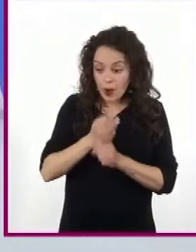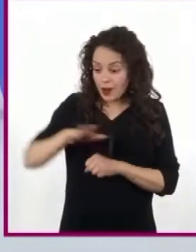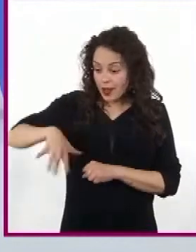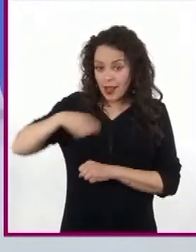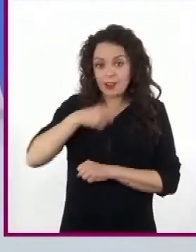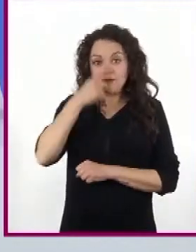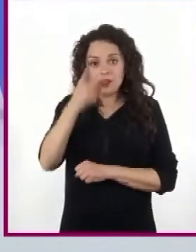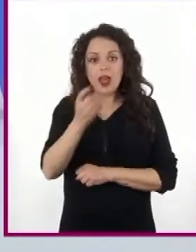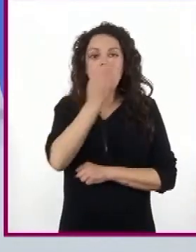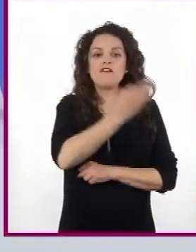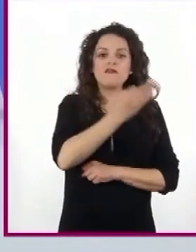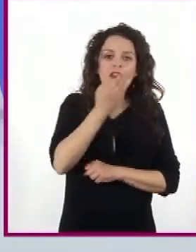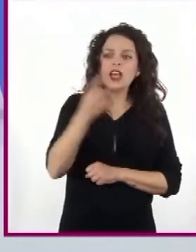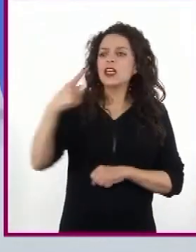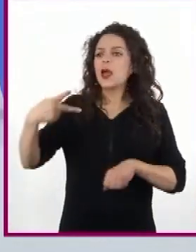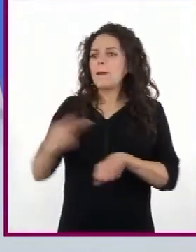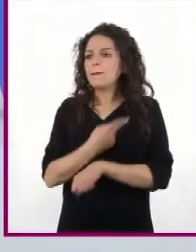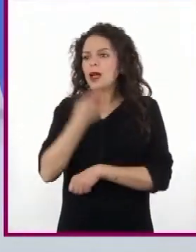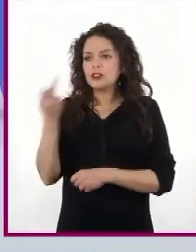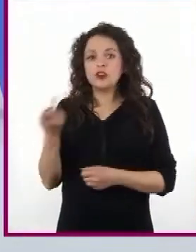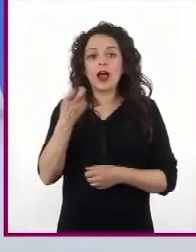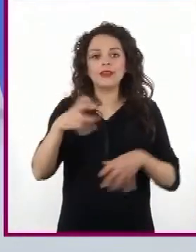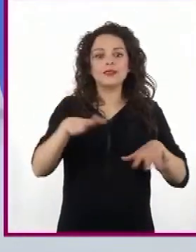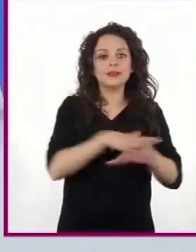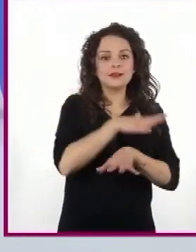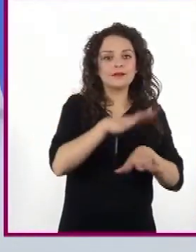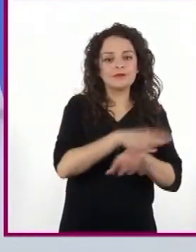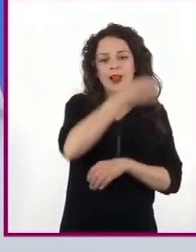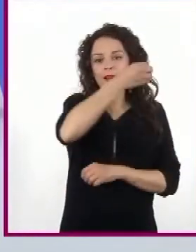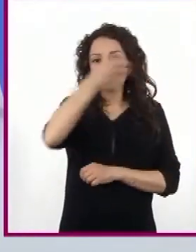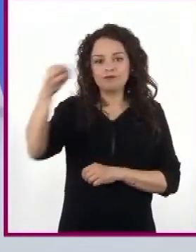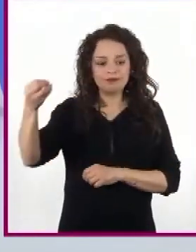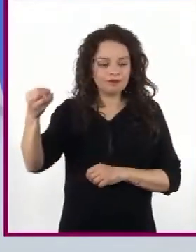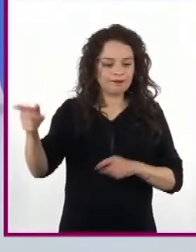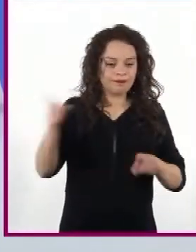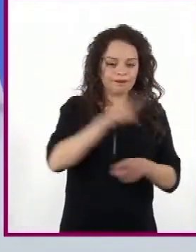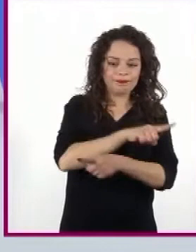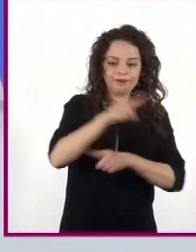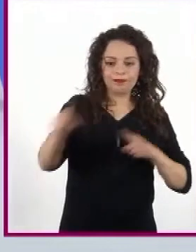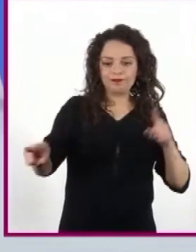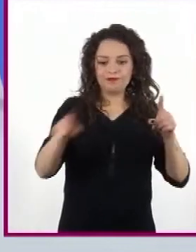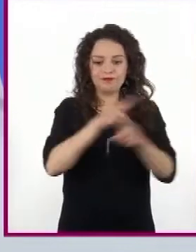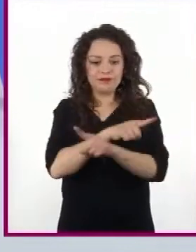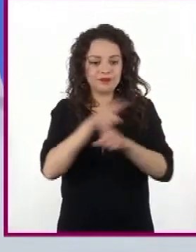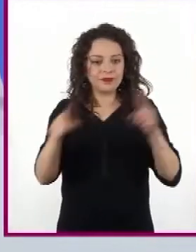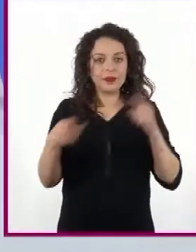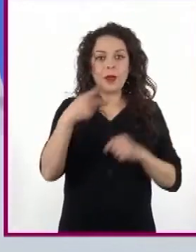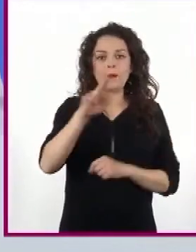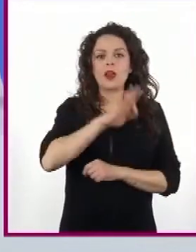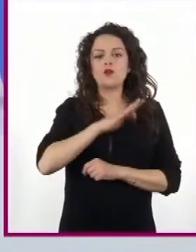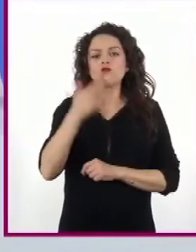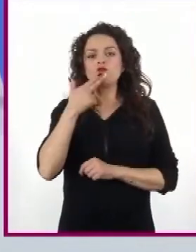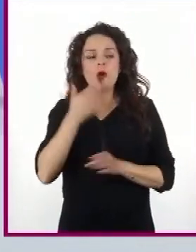las fechas y acontecimientos cambian en su orden. Y utilizan algunos nexos como antes, después y